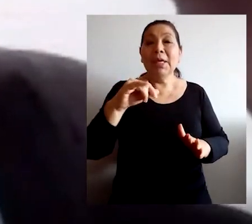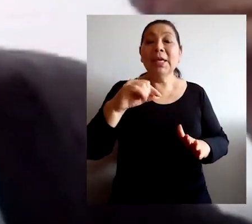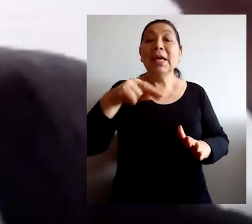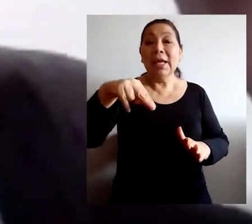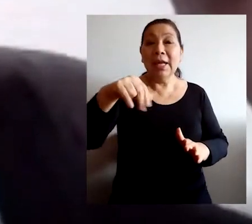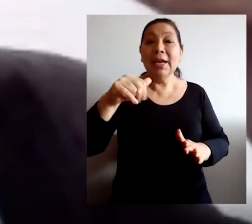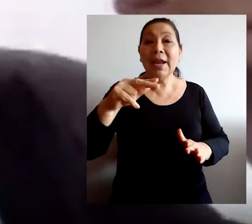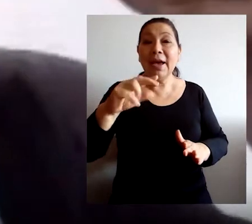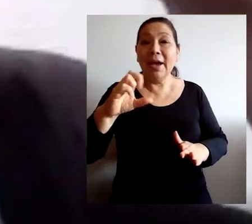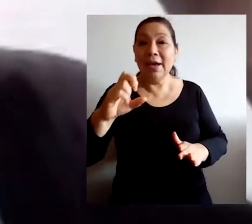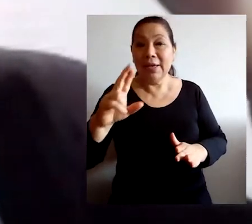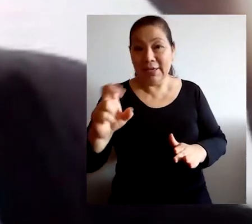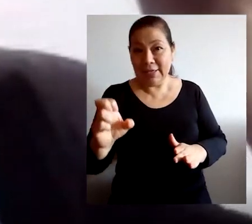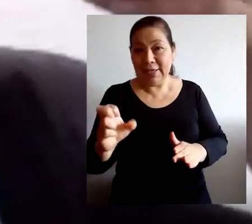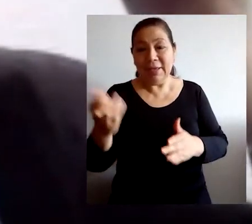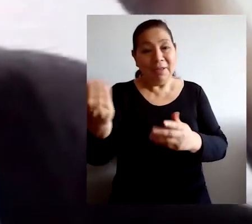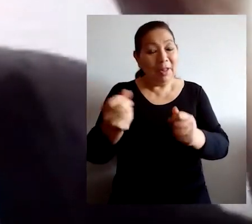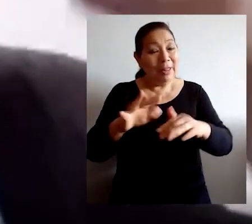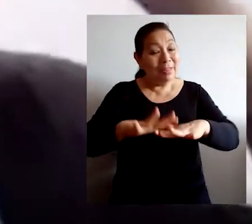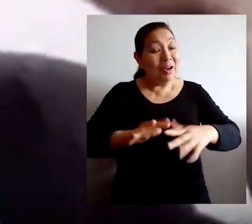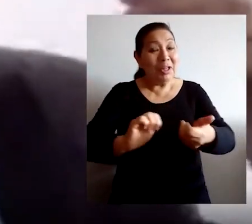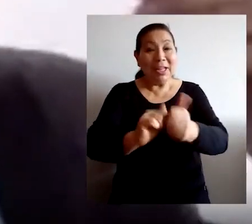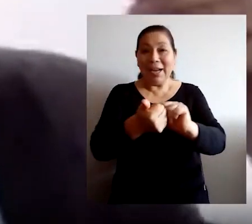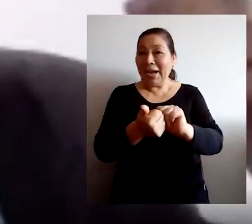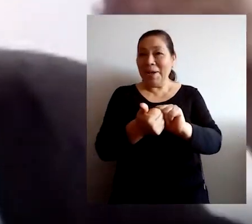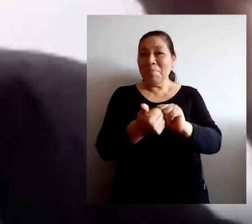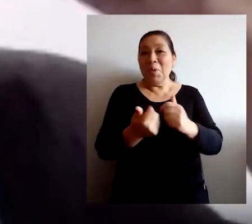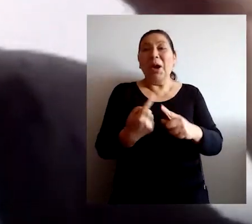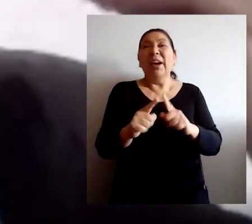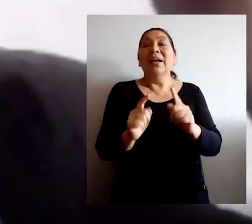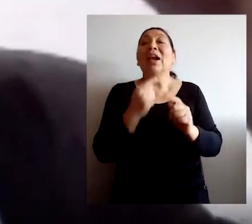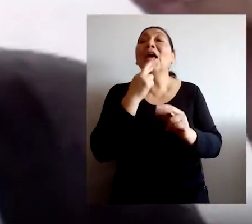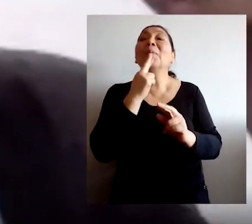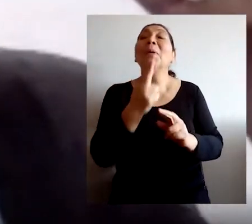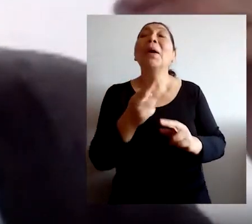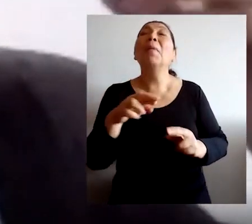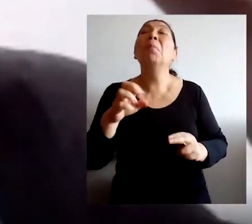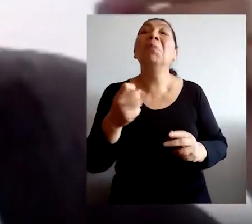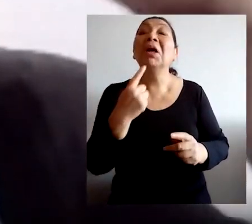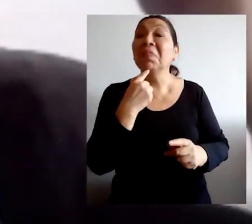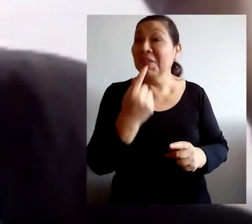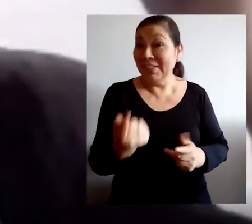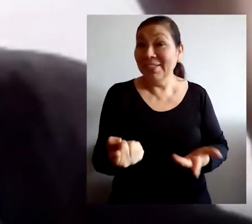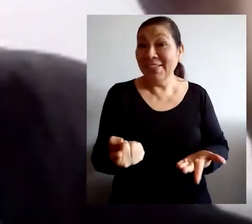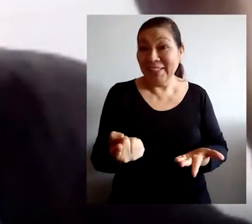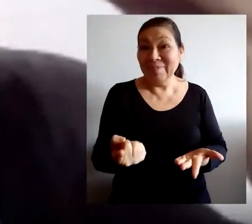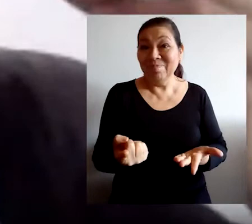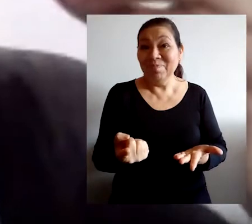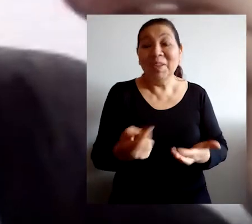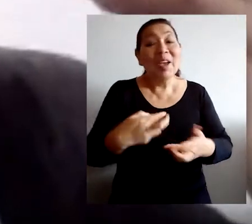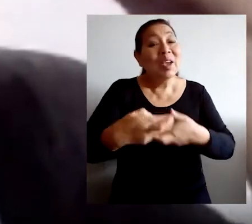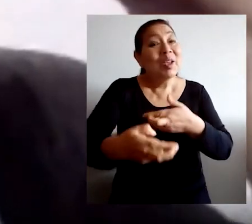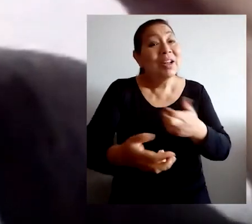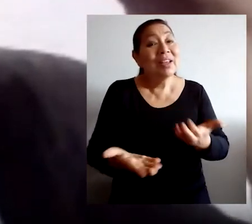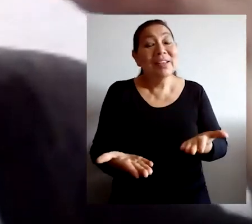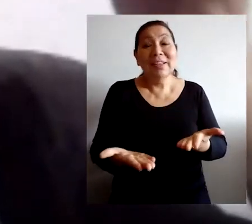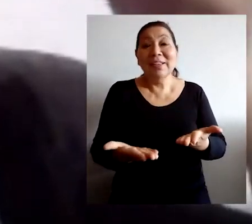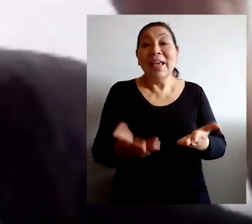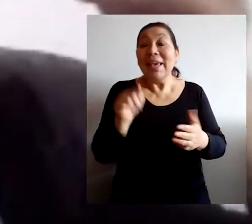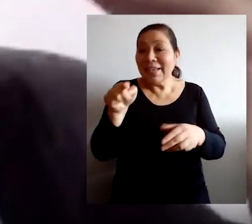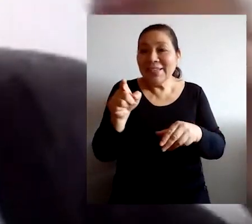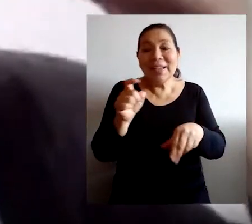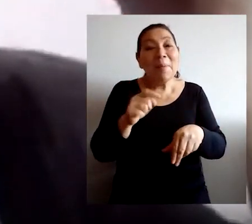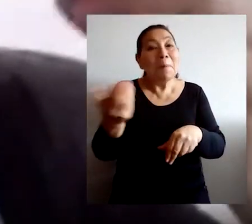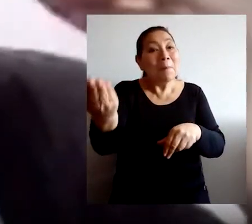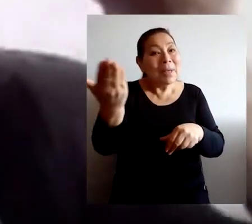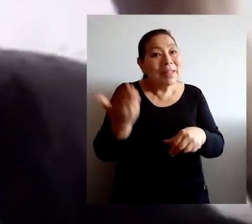que se le adjudique los terrenos revertidos. ¿Qué le contesta el PET? Le dice que era improcedente en ese momento